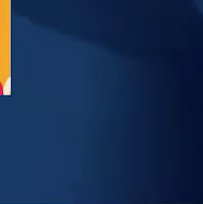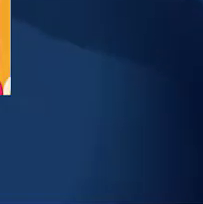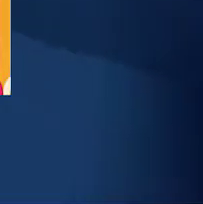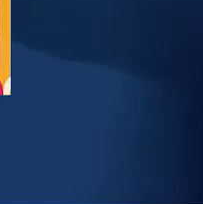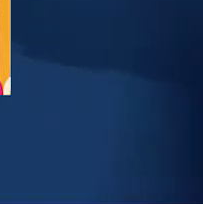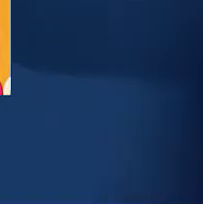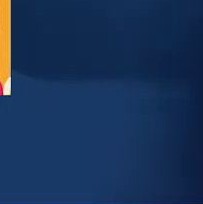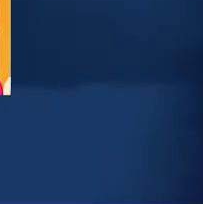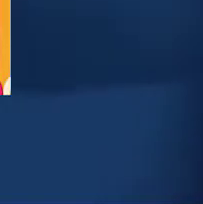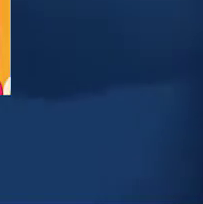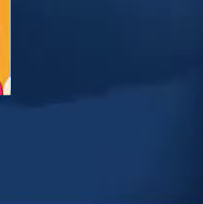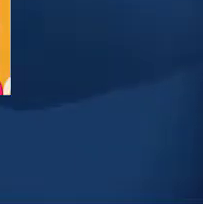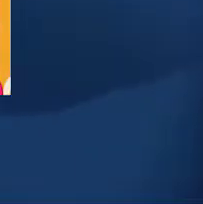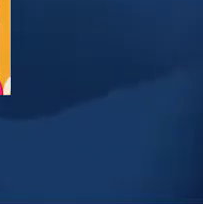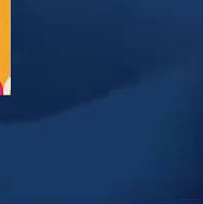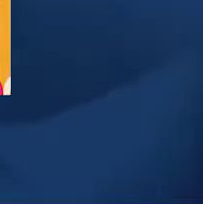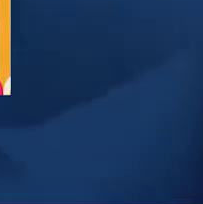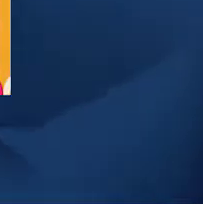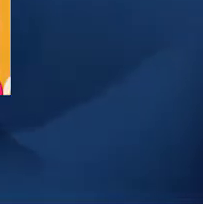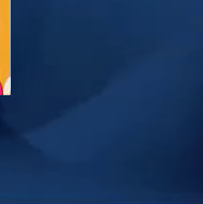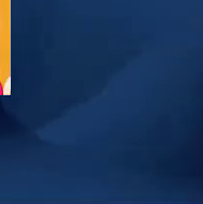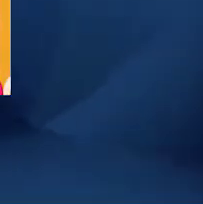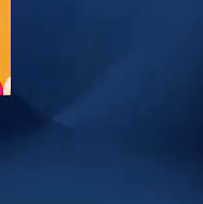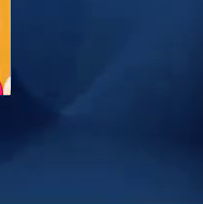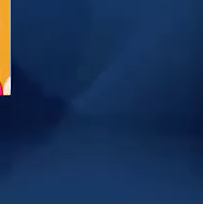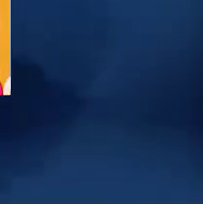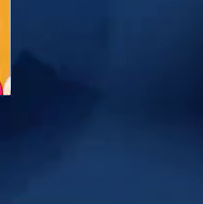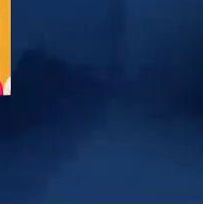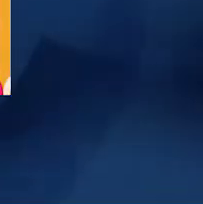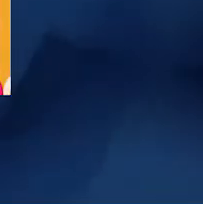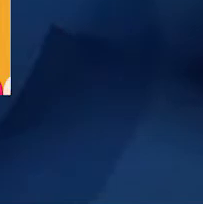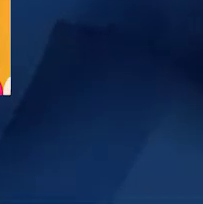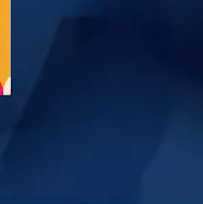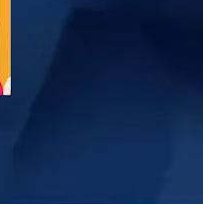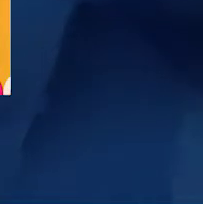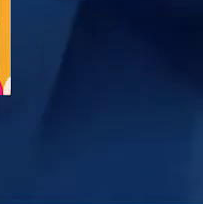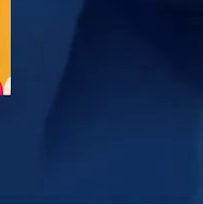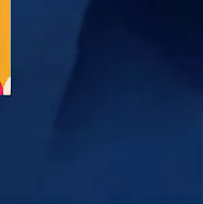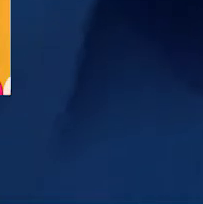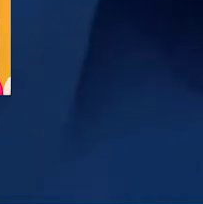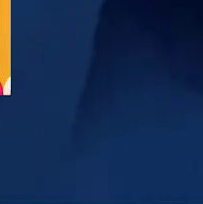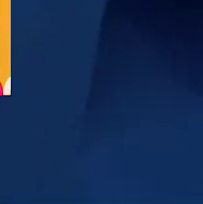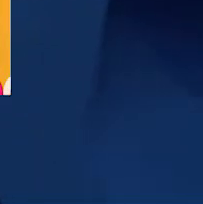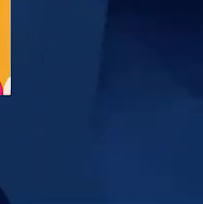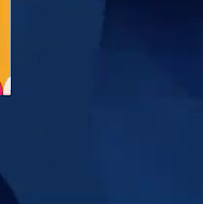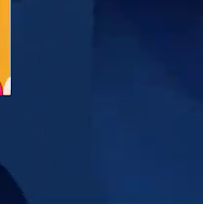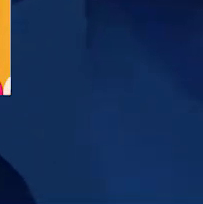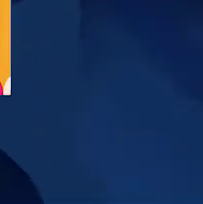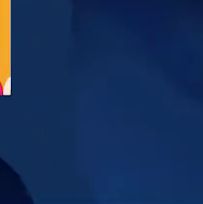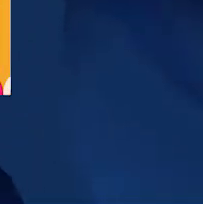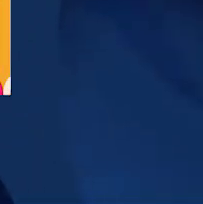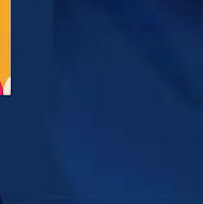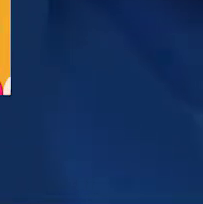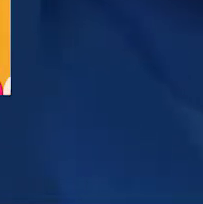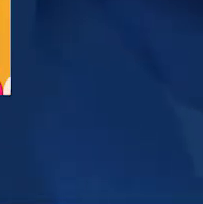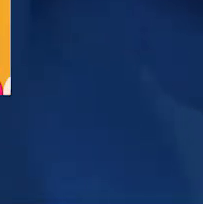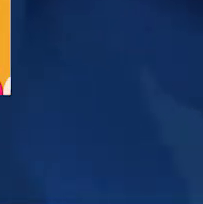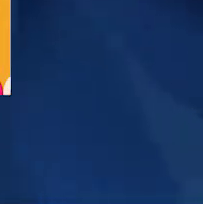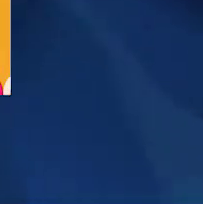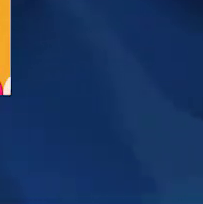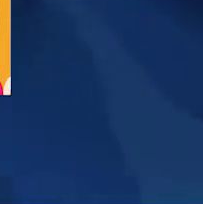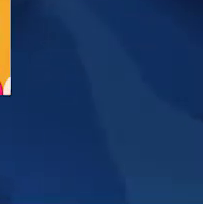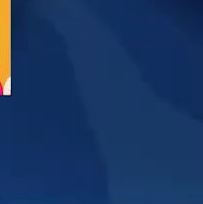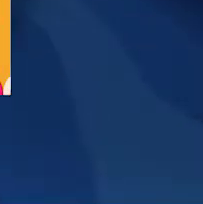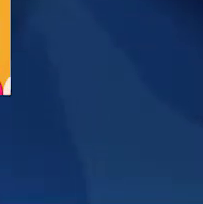vas, muchacho? Ven, acércate tantito. Si me acompañas, te mostraré algo bien chido. Fuimos caminando hasta el sótano. Yo prendí la luz